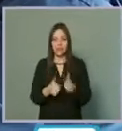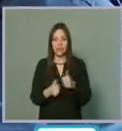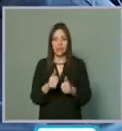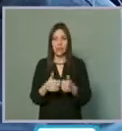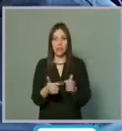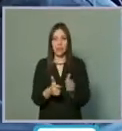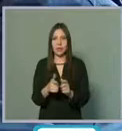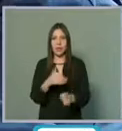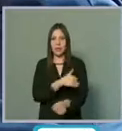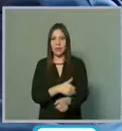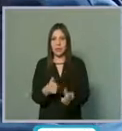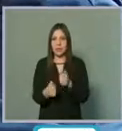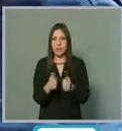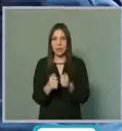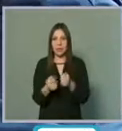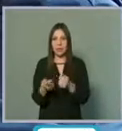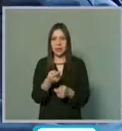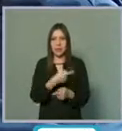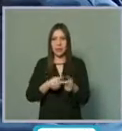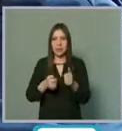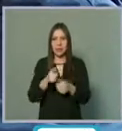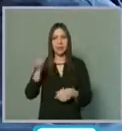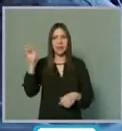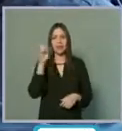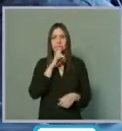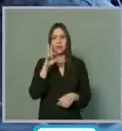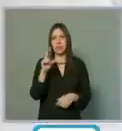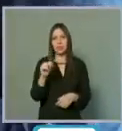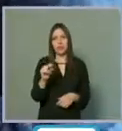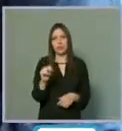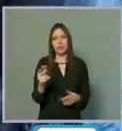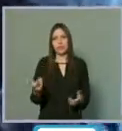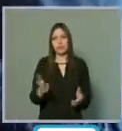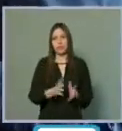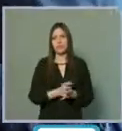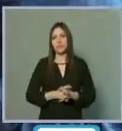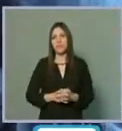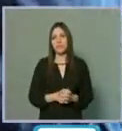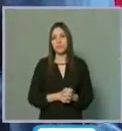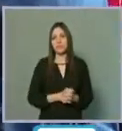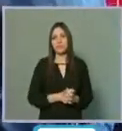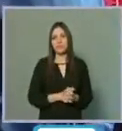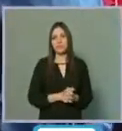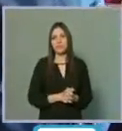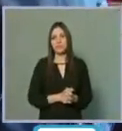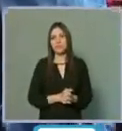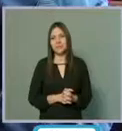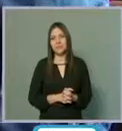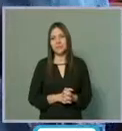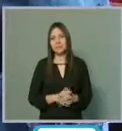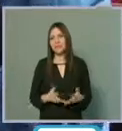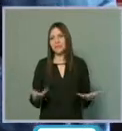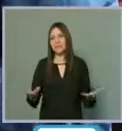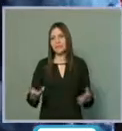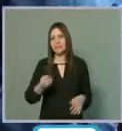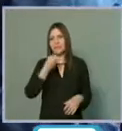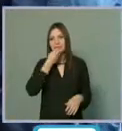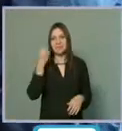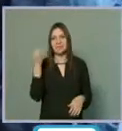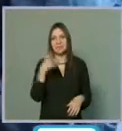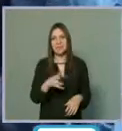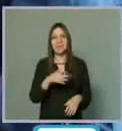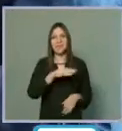y todo, ¿no? Pero en Rusia no es así. Pues como ves, Alberto, es encantador y